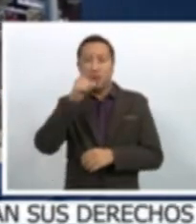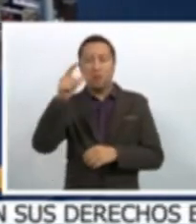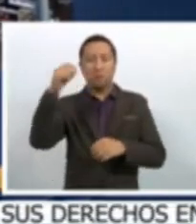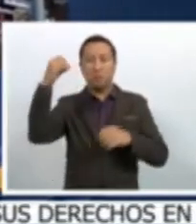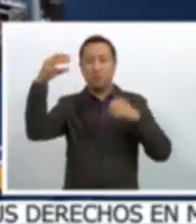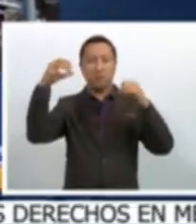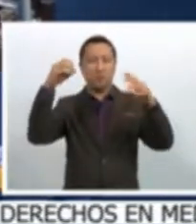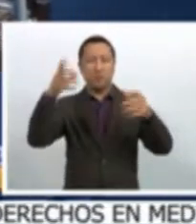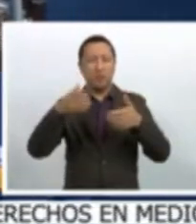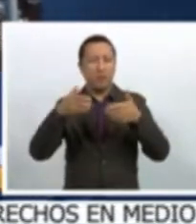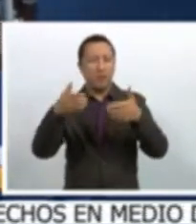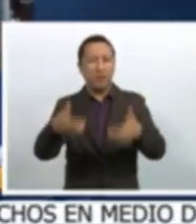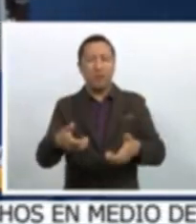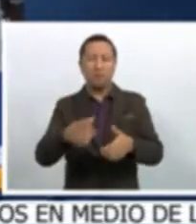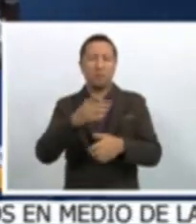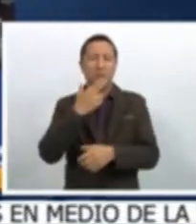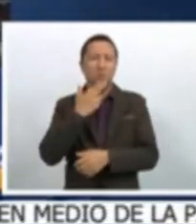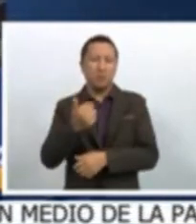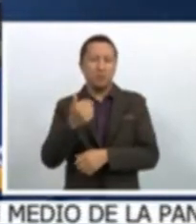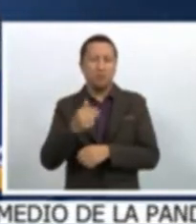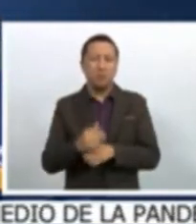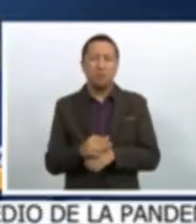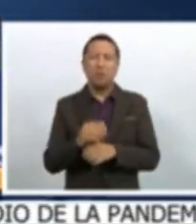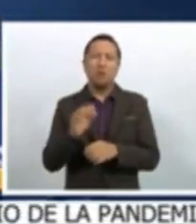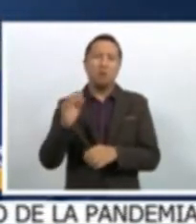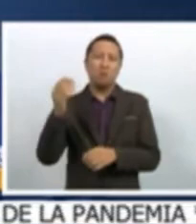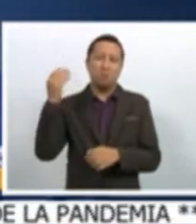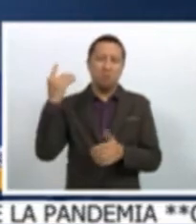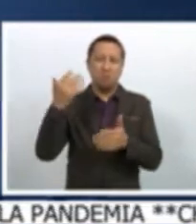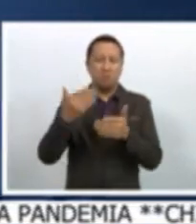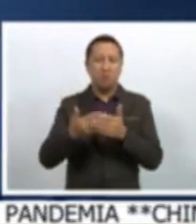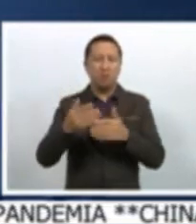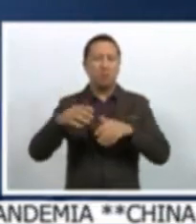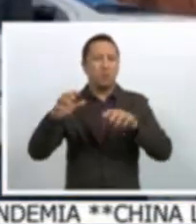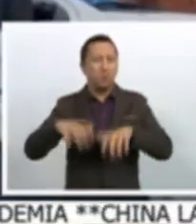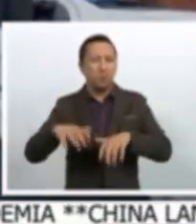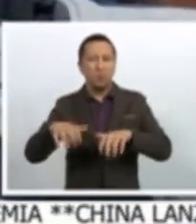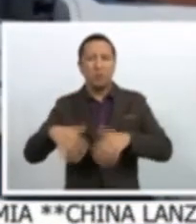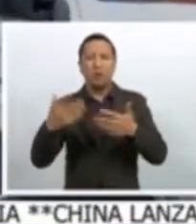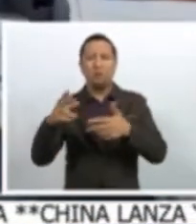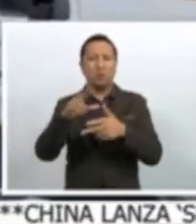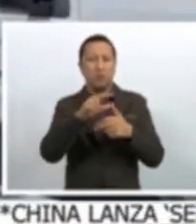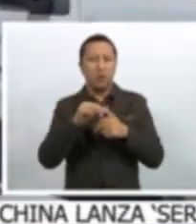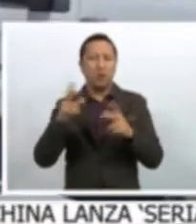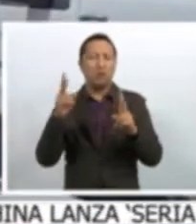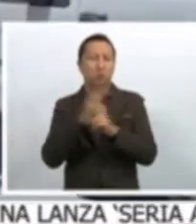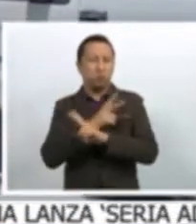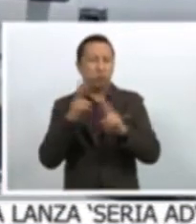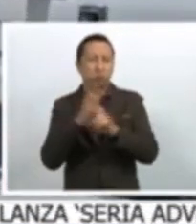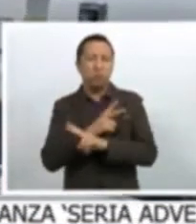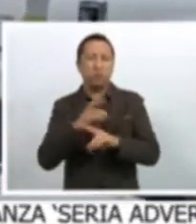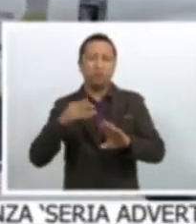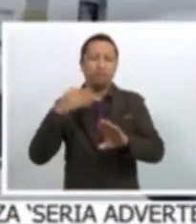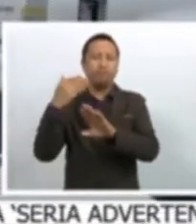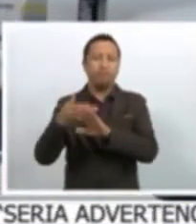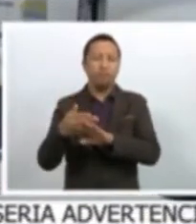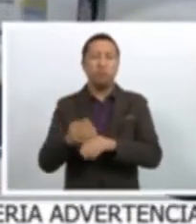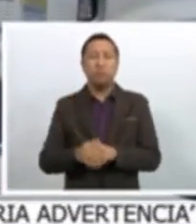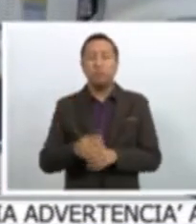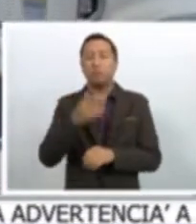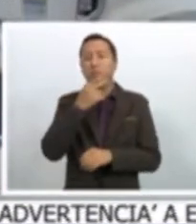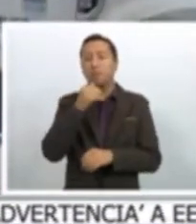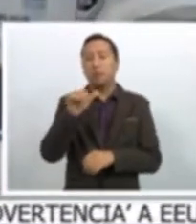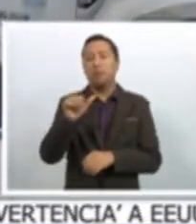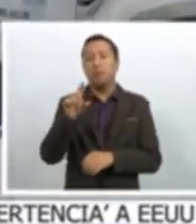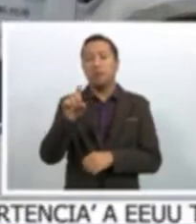están descompuestas. En su mayoría fueron dañadas por los fenómenos hidrometeorológicos que afectaron recientemente al municipio, informó Adrián Manzanilla